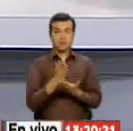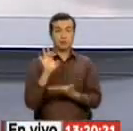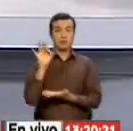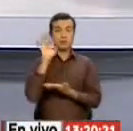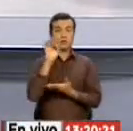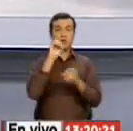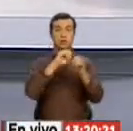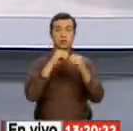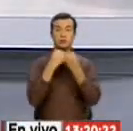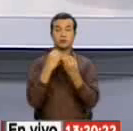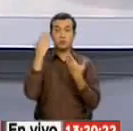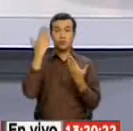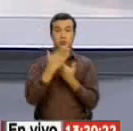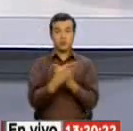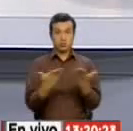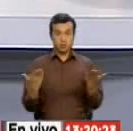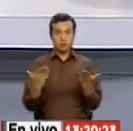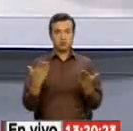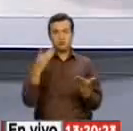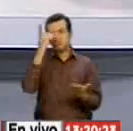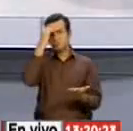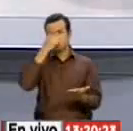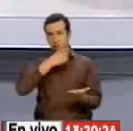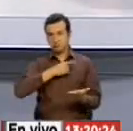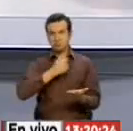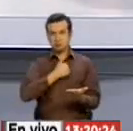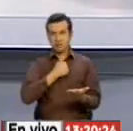las organizaciones políticas defienden sus posturas.